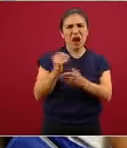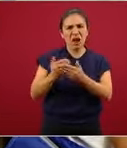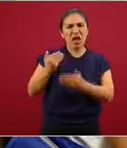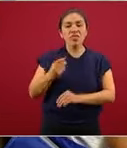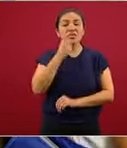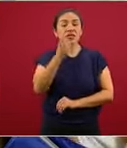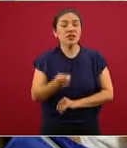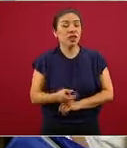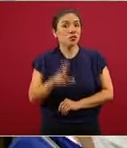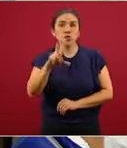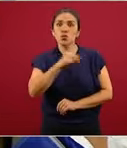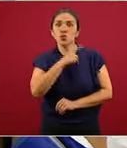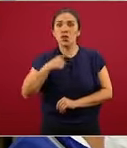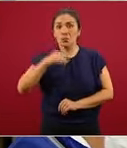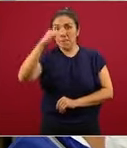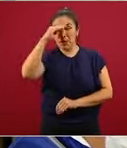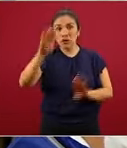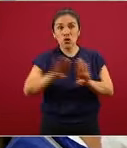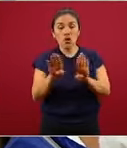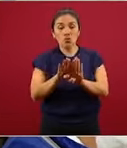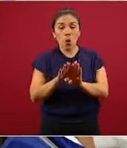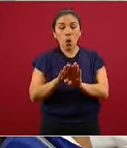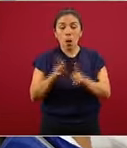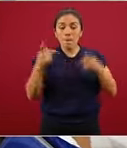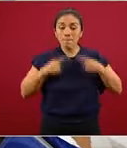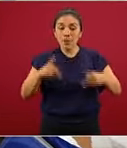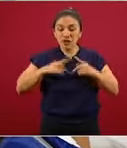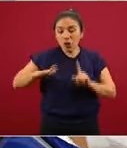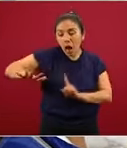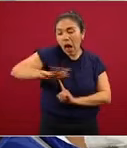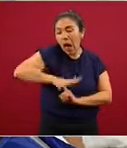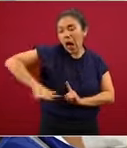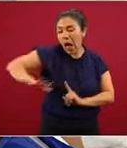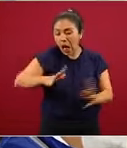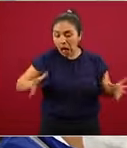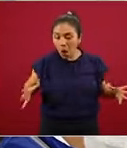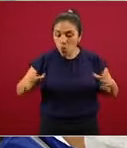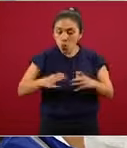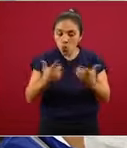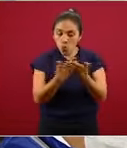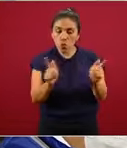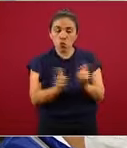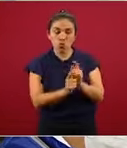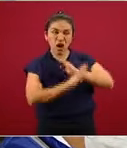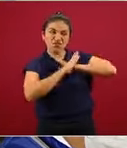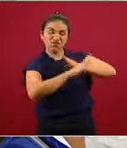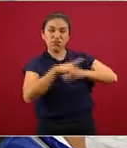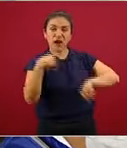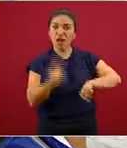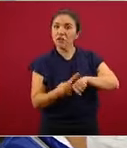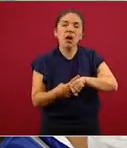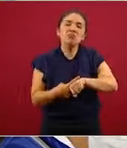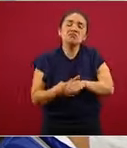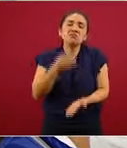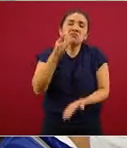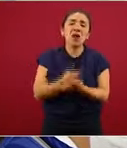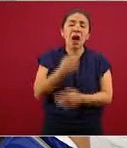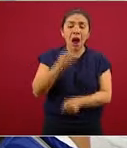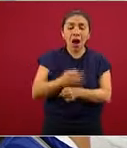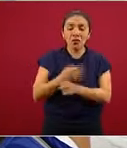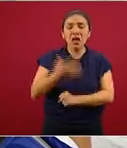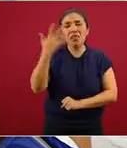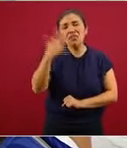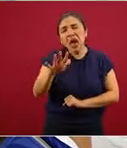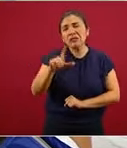que no había que apostar a la inmunidad de rebaño porque solamente en este momento el 10 o el 20% de